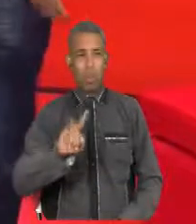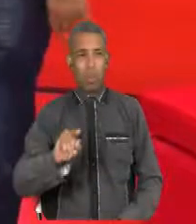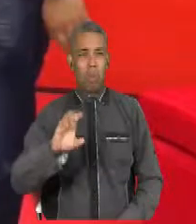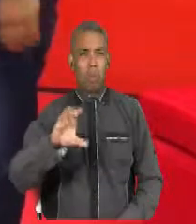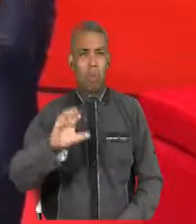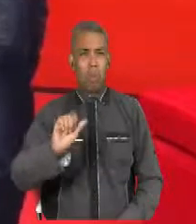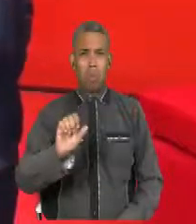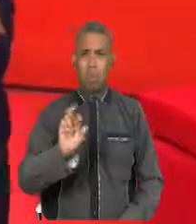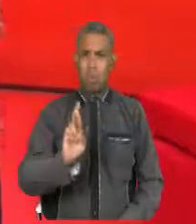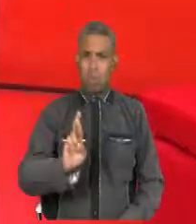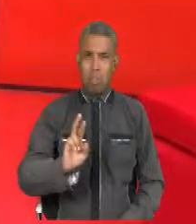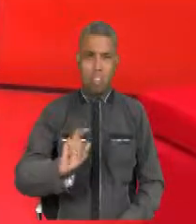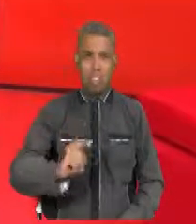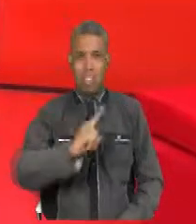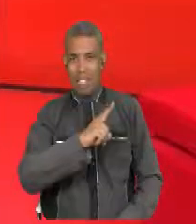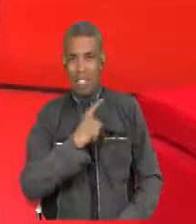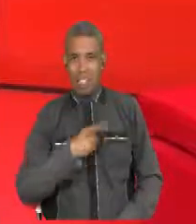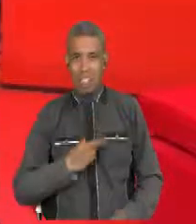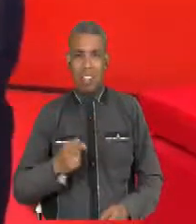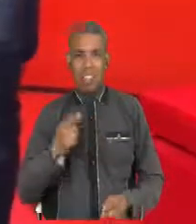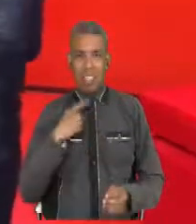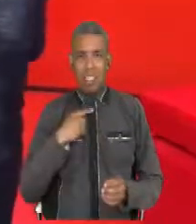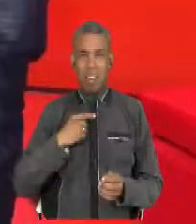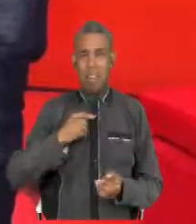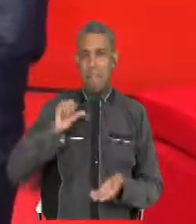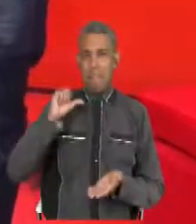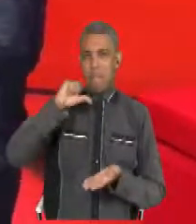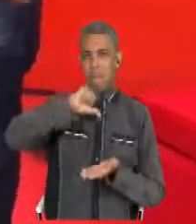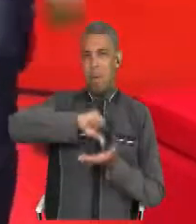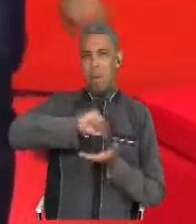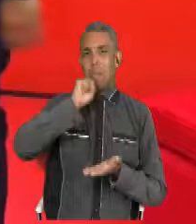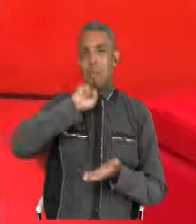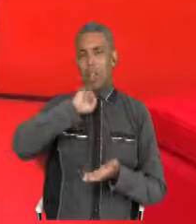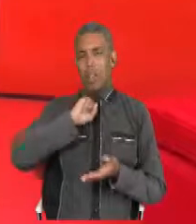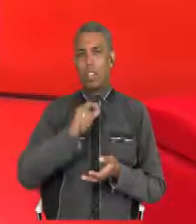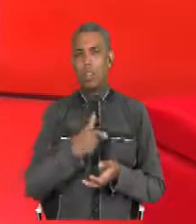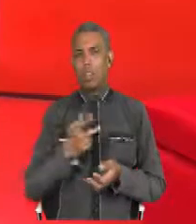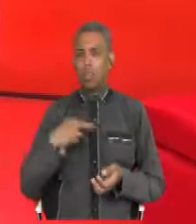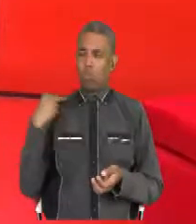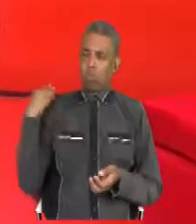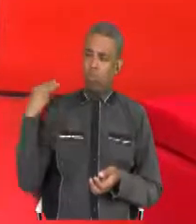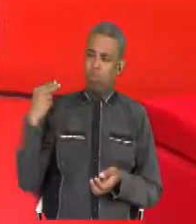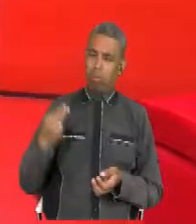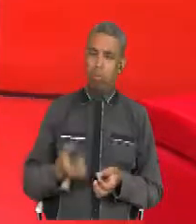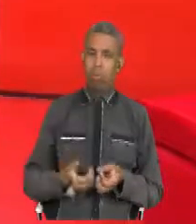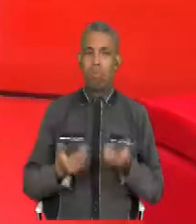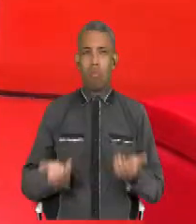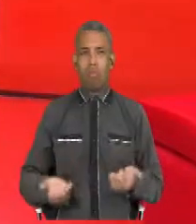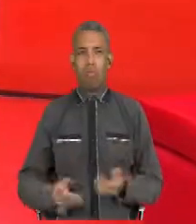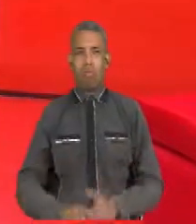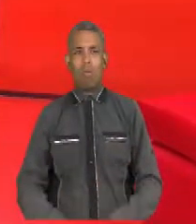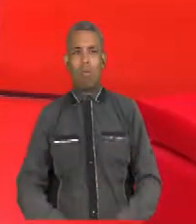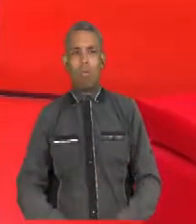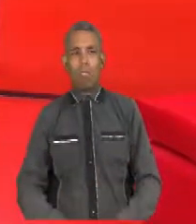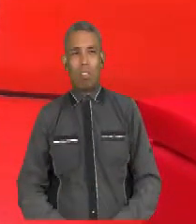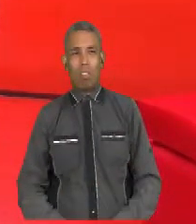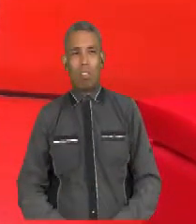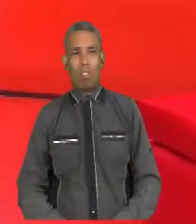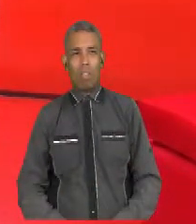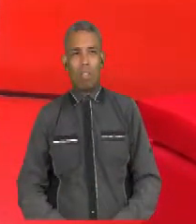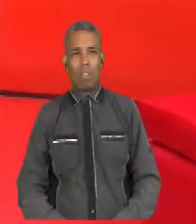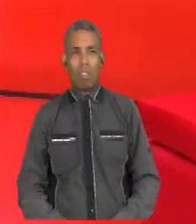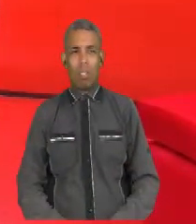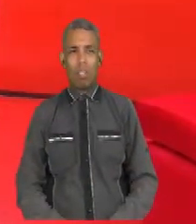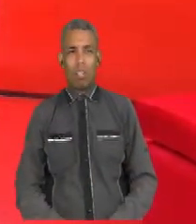Hasta la seca y la meca. Quiero que me cuentes toda la trayectoria que tú has venido teniendo. Bueno, gracias a Dios, toda la trayectoria,